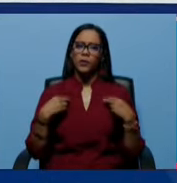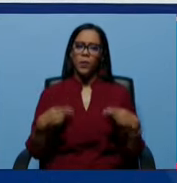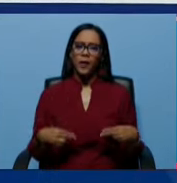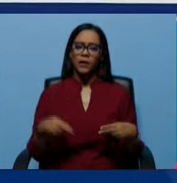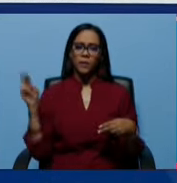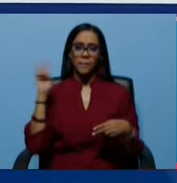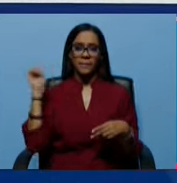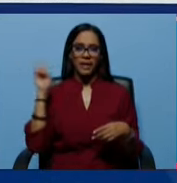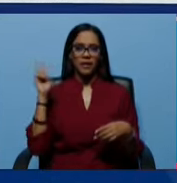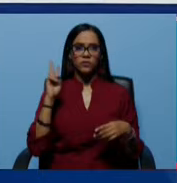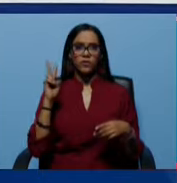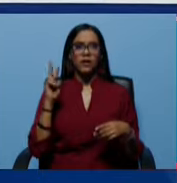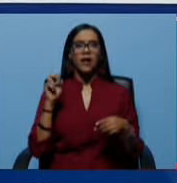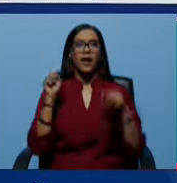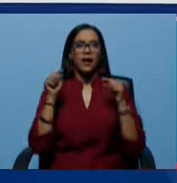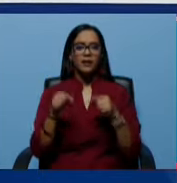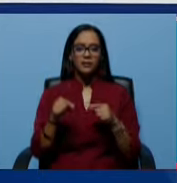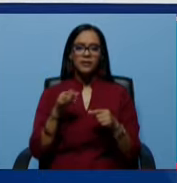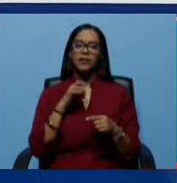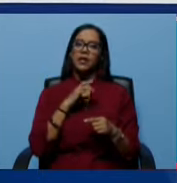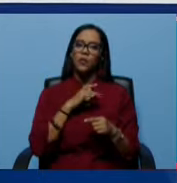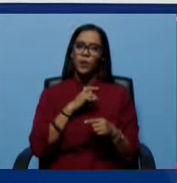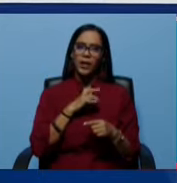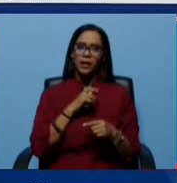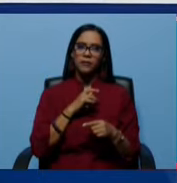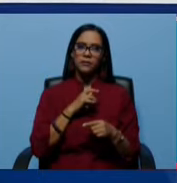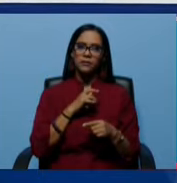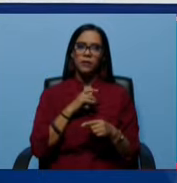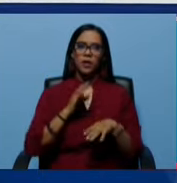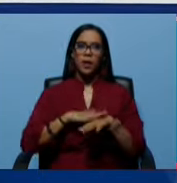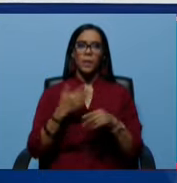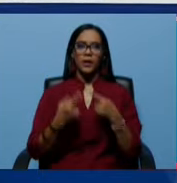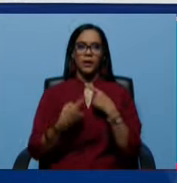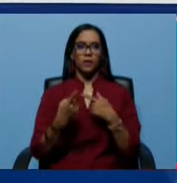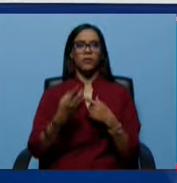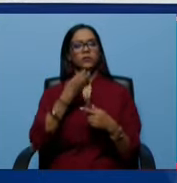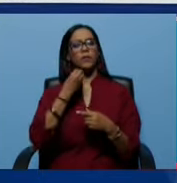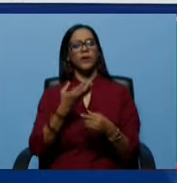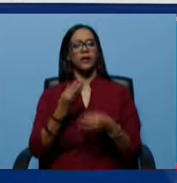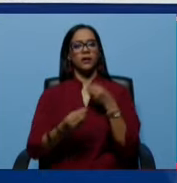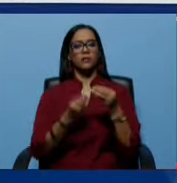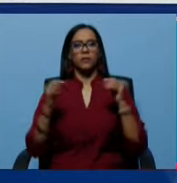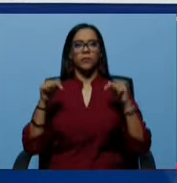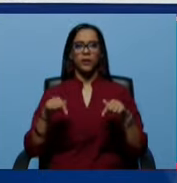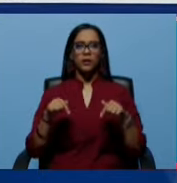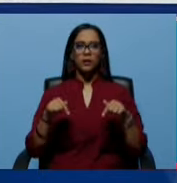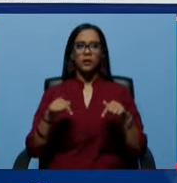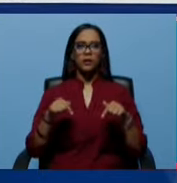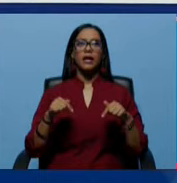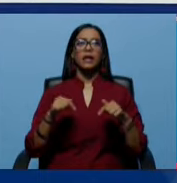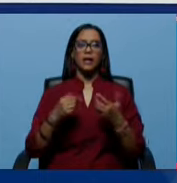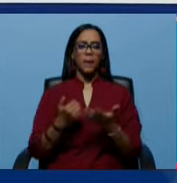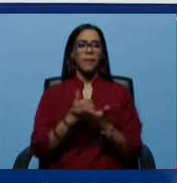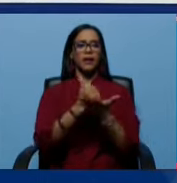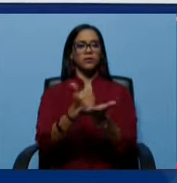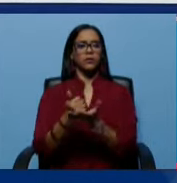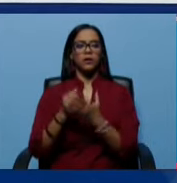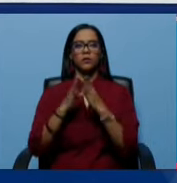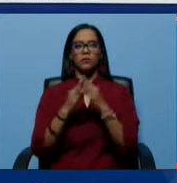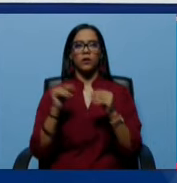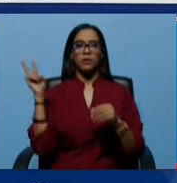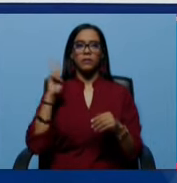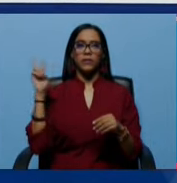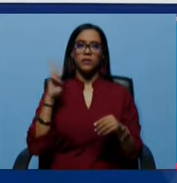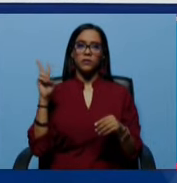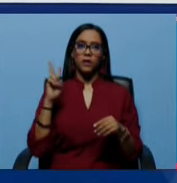Venezuela, así le duela a quien le duela. Porque las cosas buenas que hacemos aquí, que es para beneficio de todos los